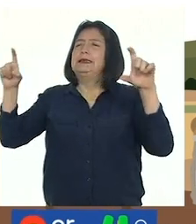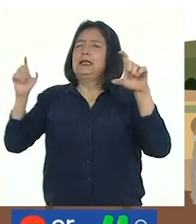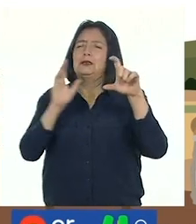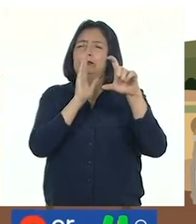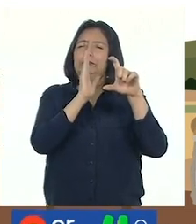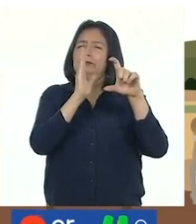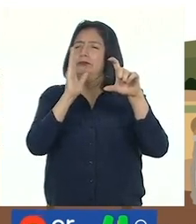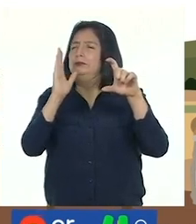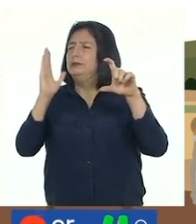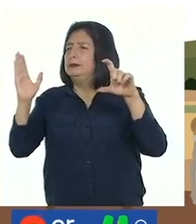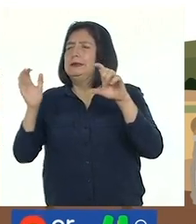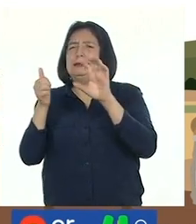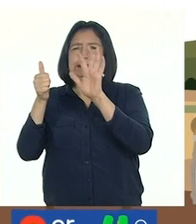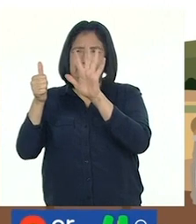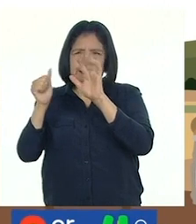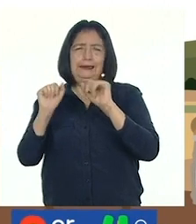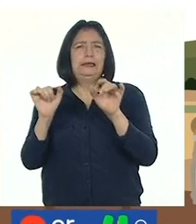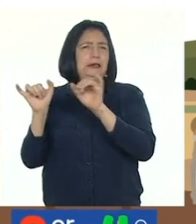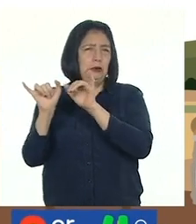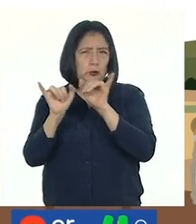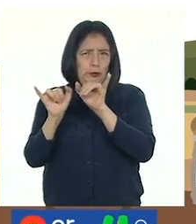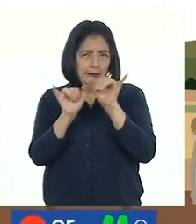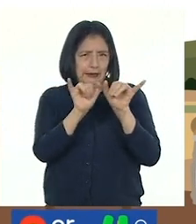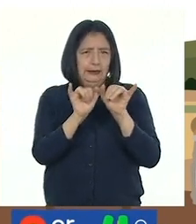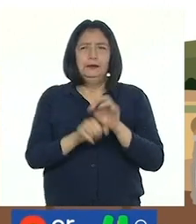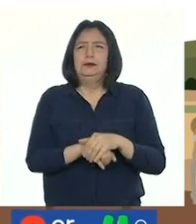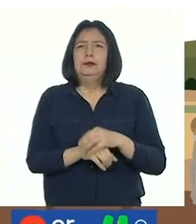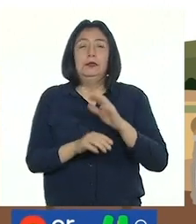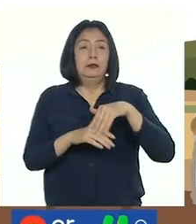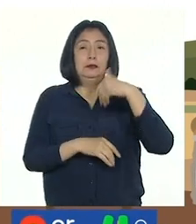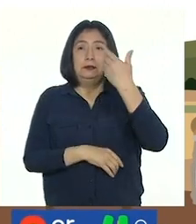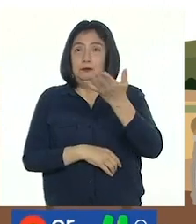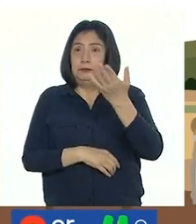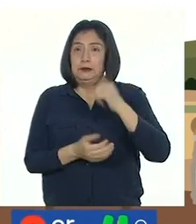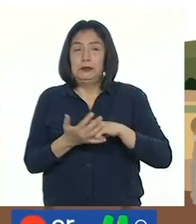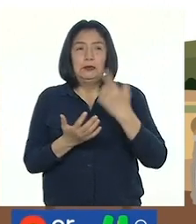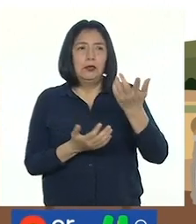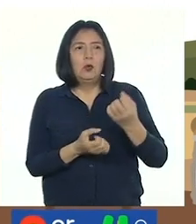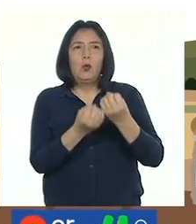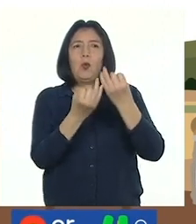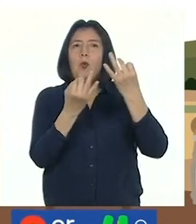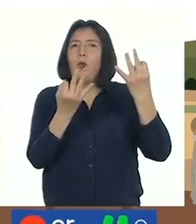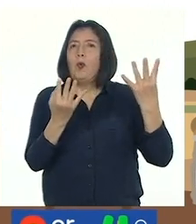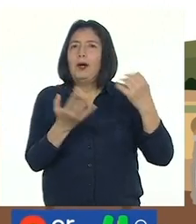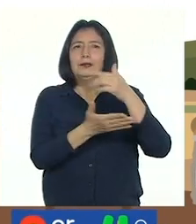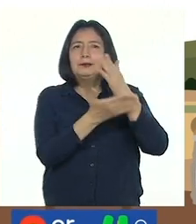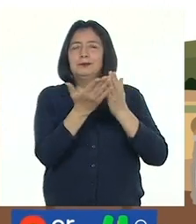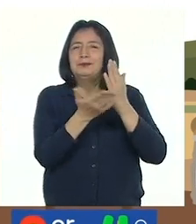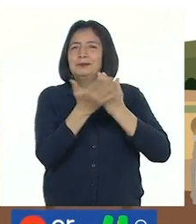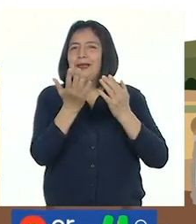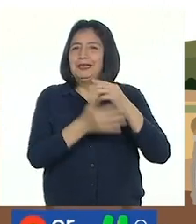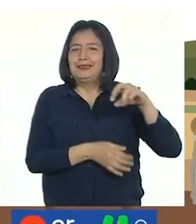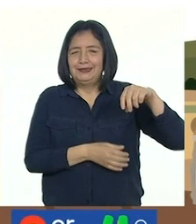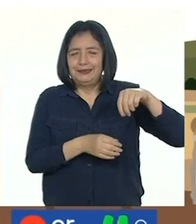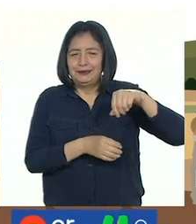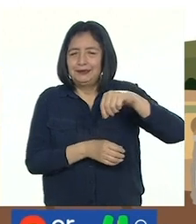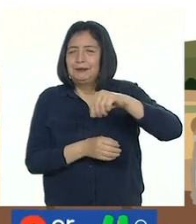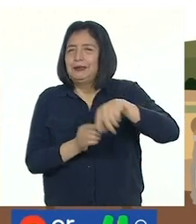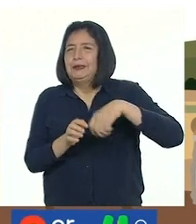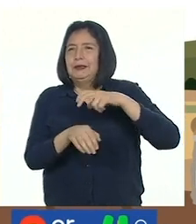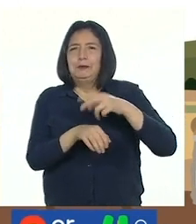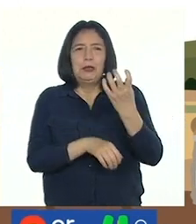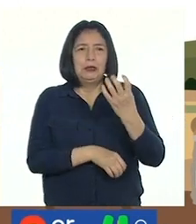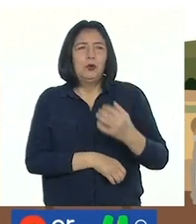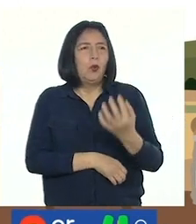lo dividiré en 6 partes iguales. Luego, identificamos la cantidad de partes que se sembraron de papa.